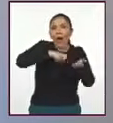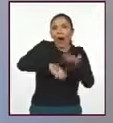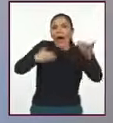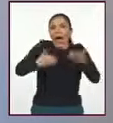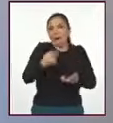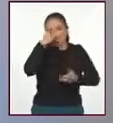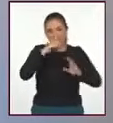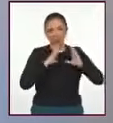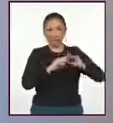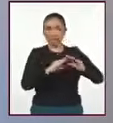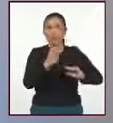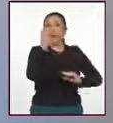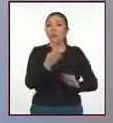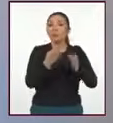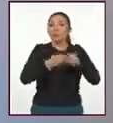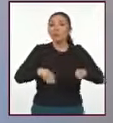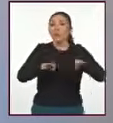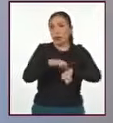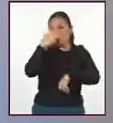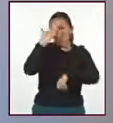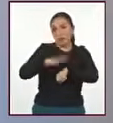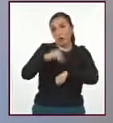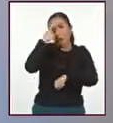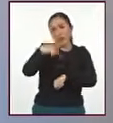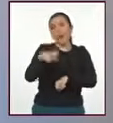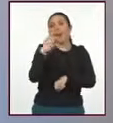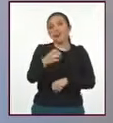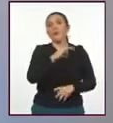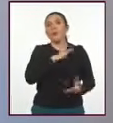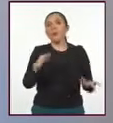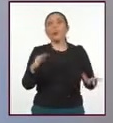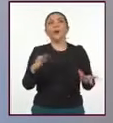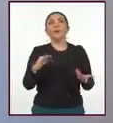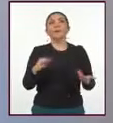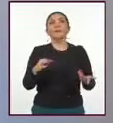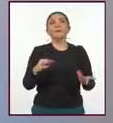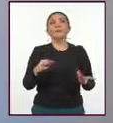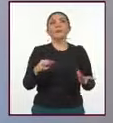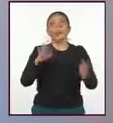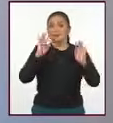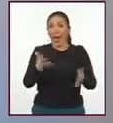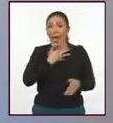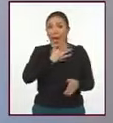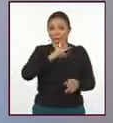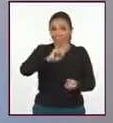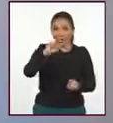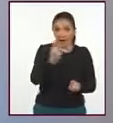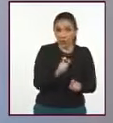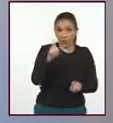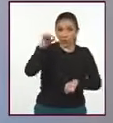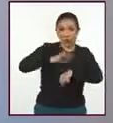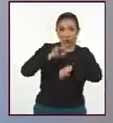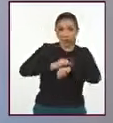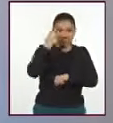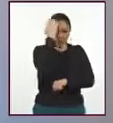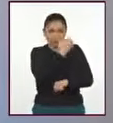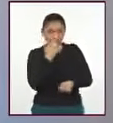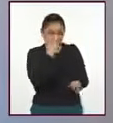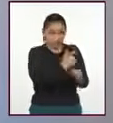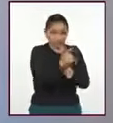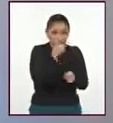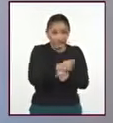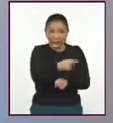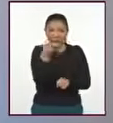Sí es importante que lo tengamos en cuenta para poder, a partir de ese diagnóstico, de esa detección de necesidades, poder